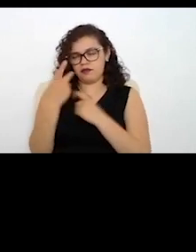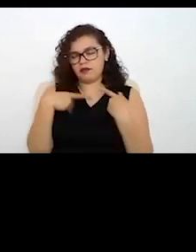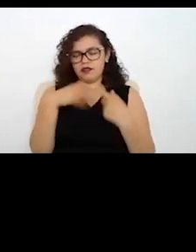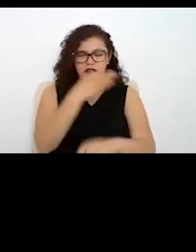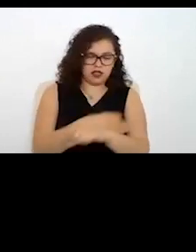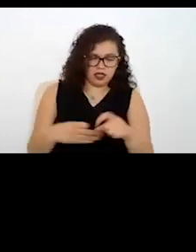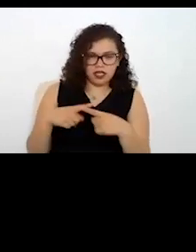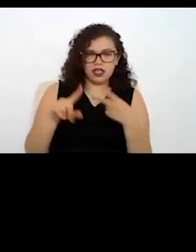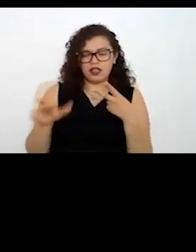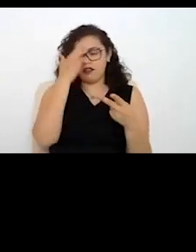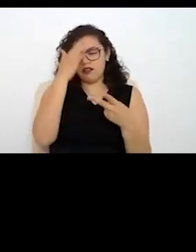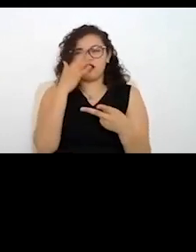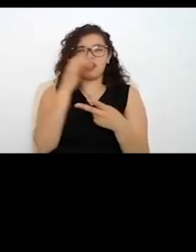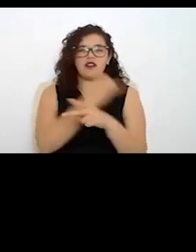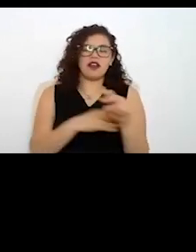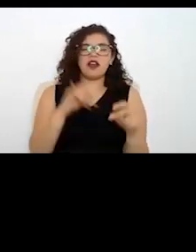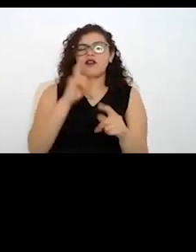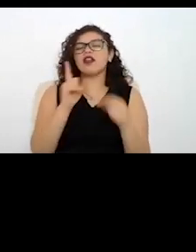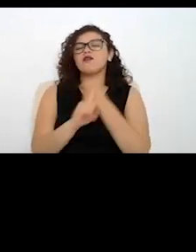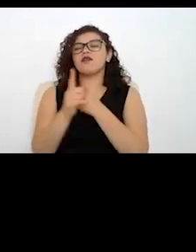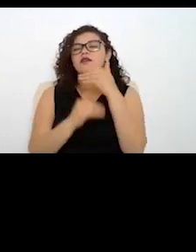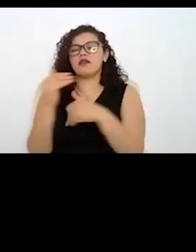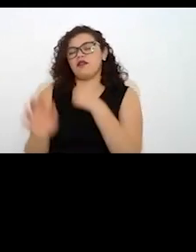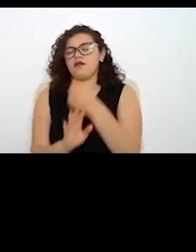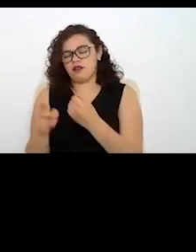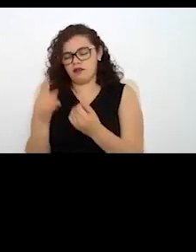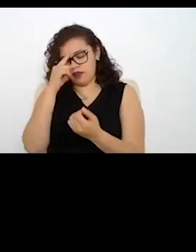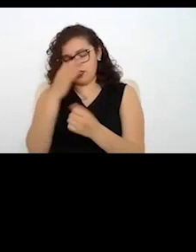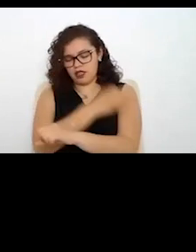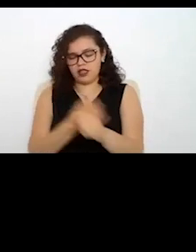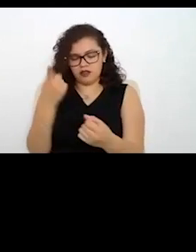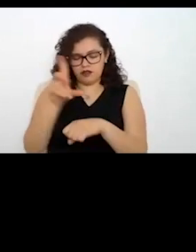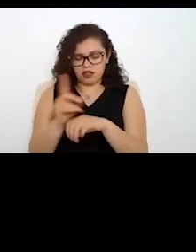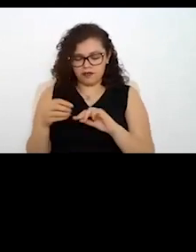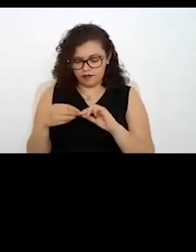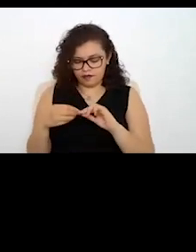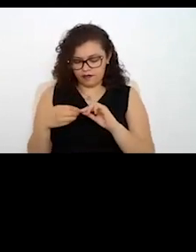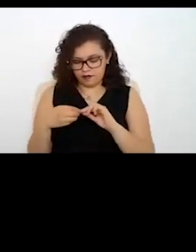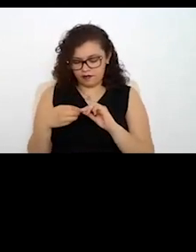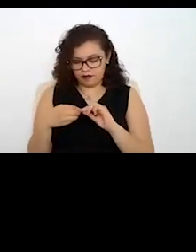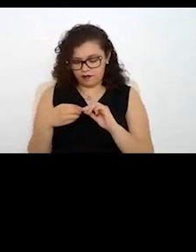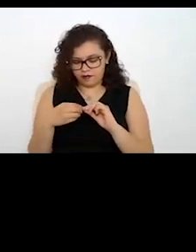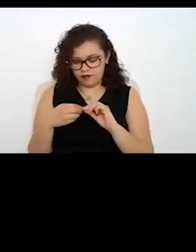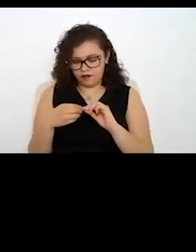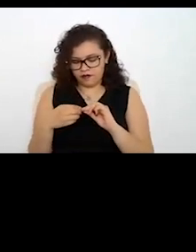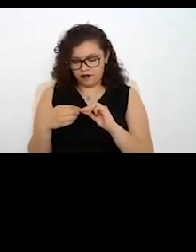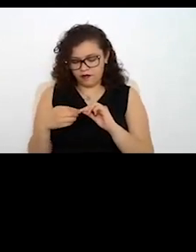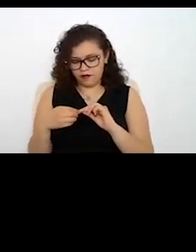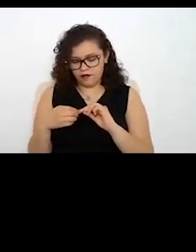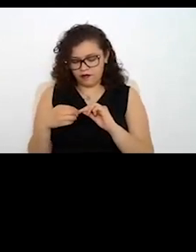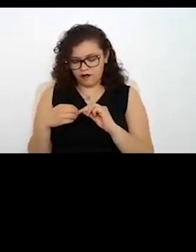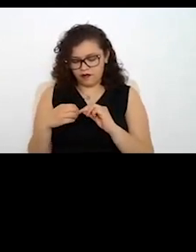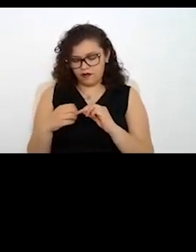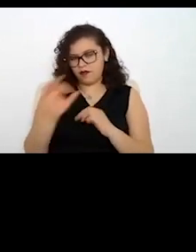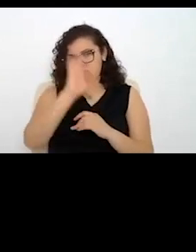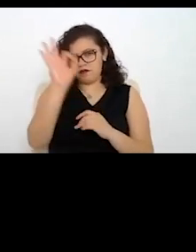le reconoce como un retardo y cuáles son las consecuencias de que se le reconozca como un retardo. Es decir, que por la parte proporcional incluso